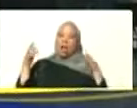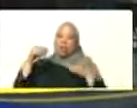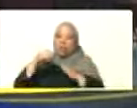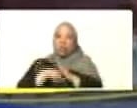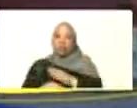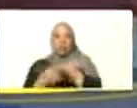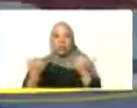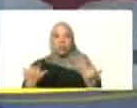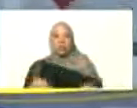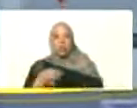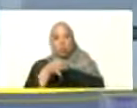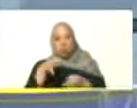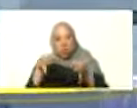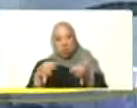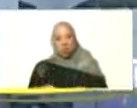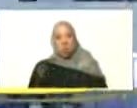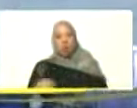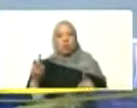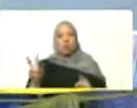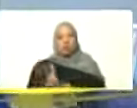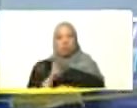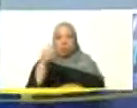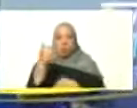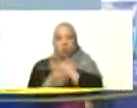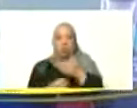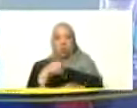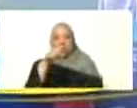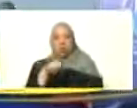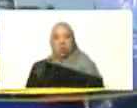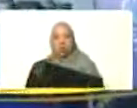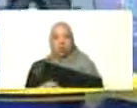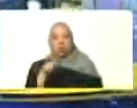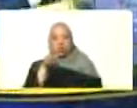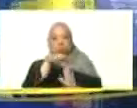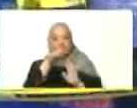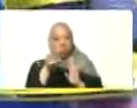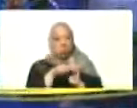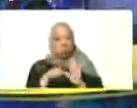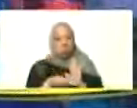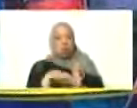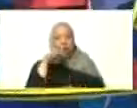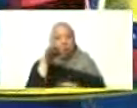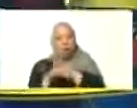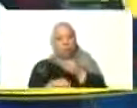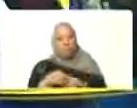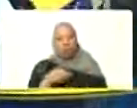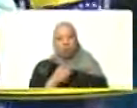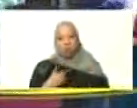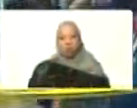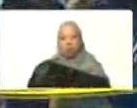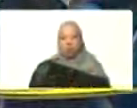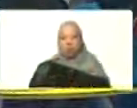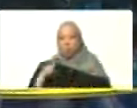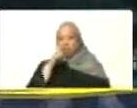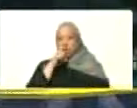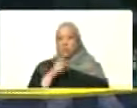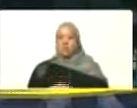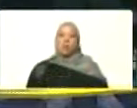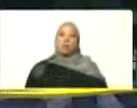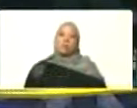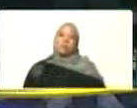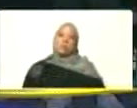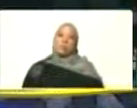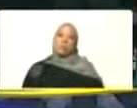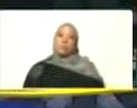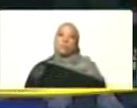y estamos seguros que vamos venciendo bajo estas orientaciones que usted nos ha indicado, presidente. Sí, presidente, y